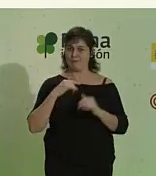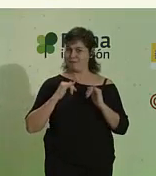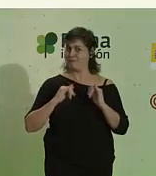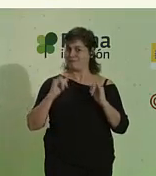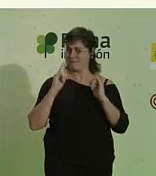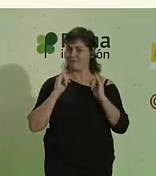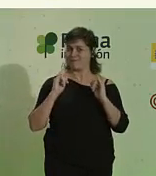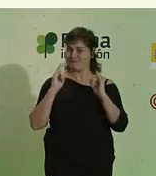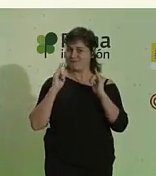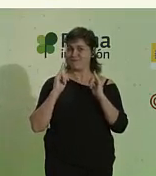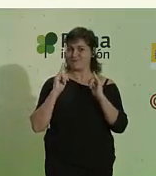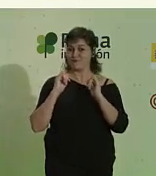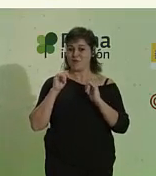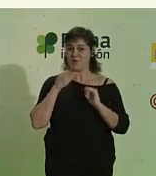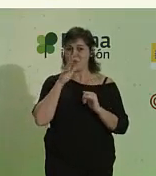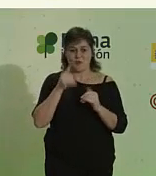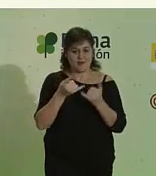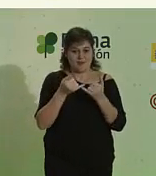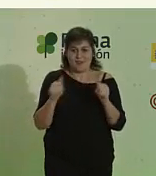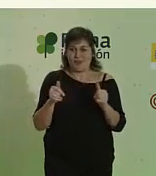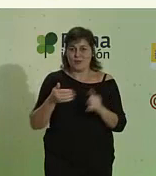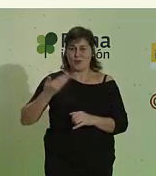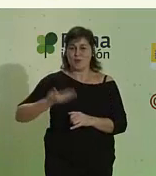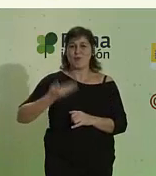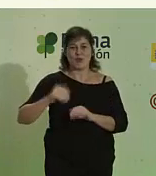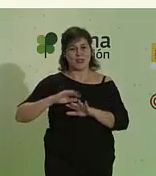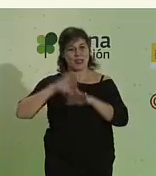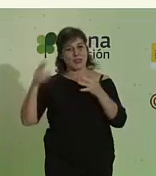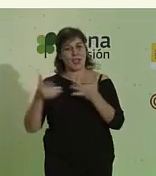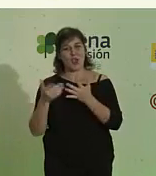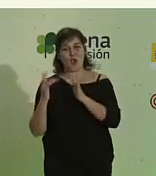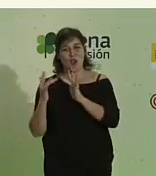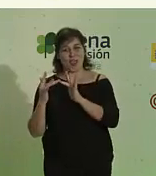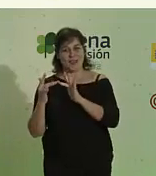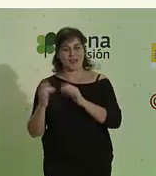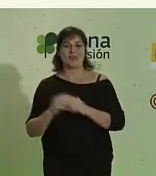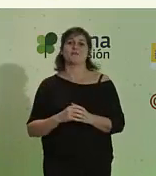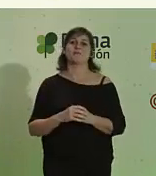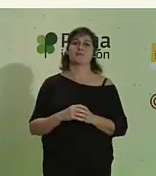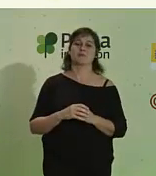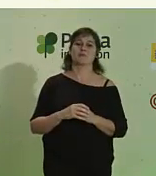disfrutando de este evento tan importante online.